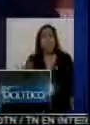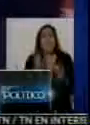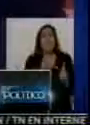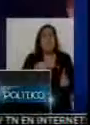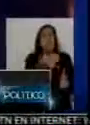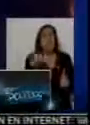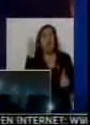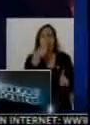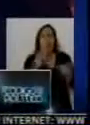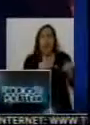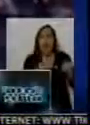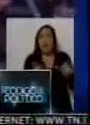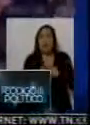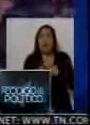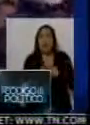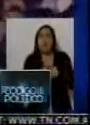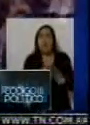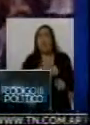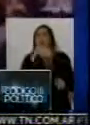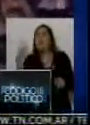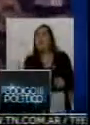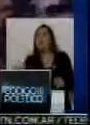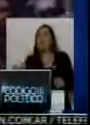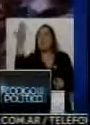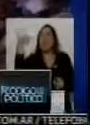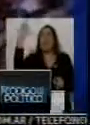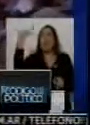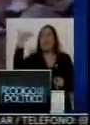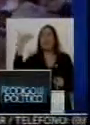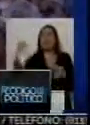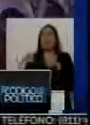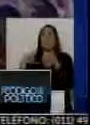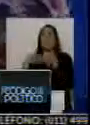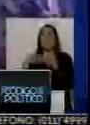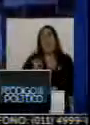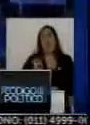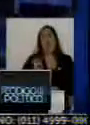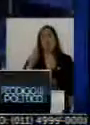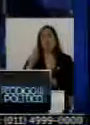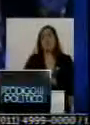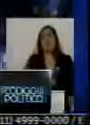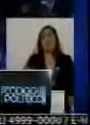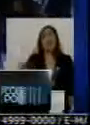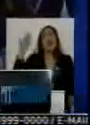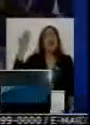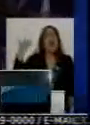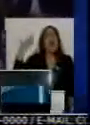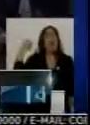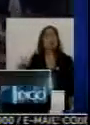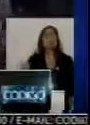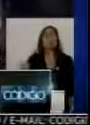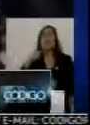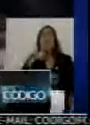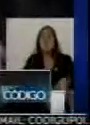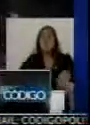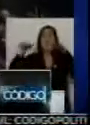de otros jóvenes, de Fren, de Beruti. Quiero que tomemos ese ejemplo que me